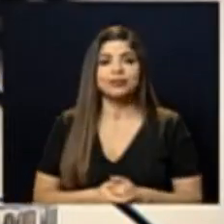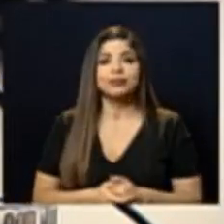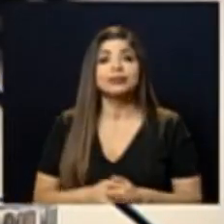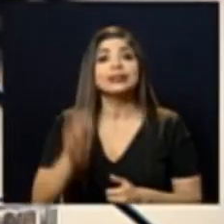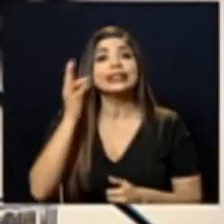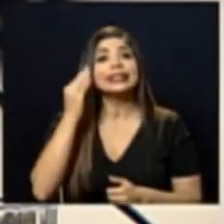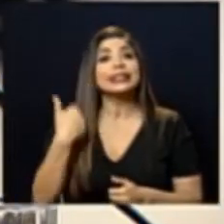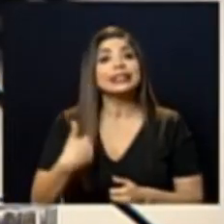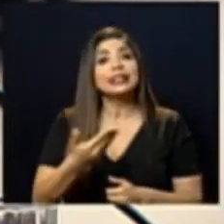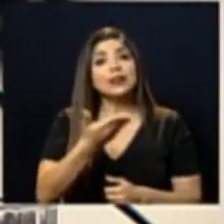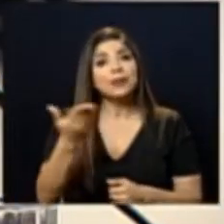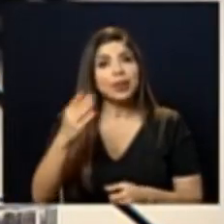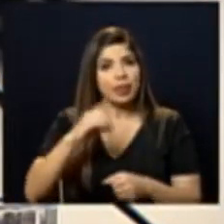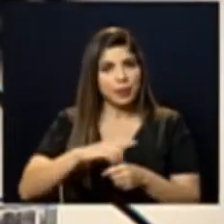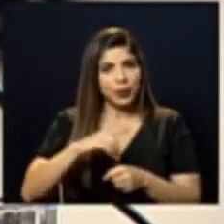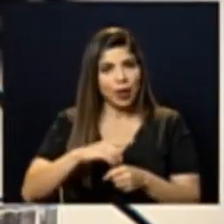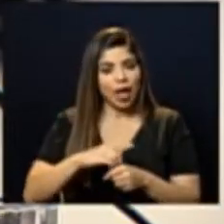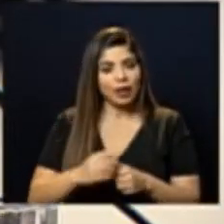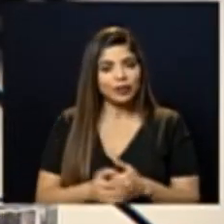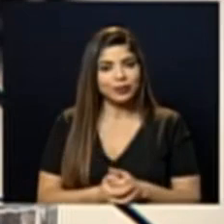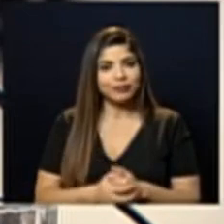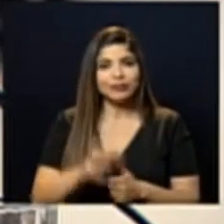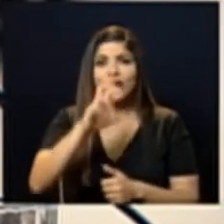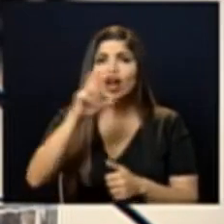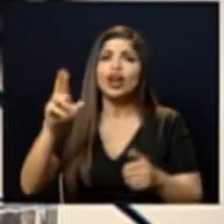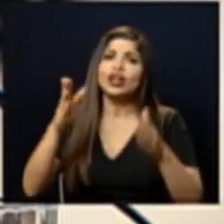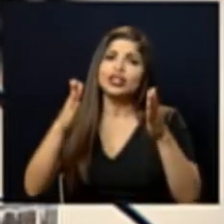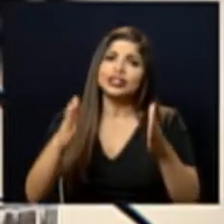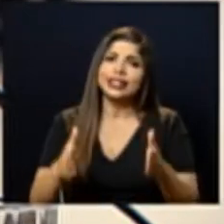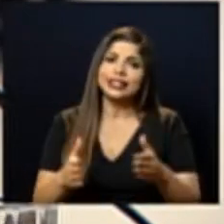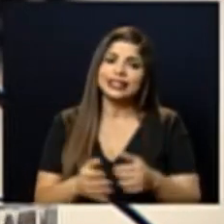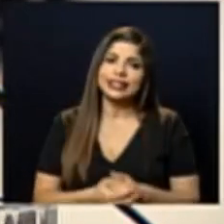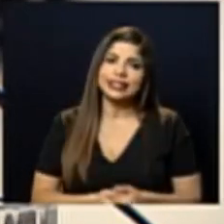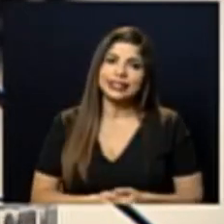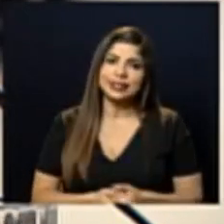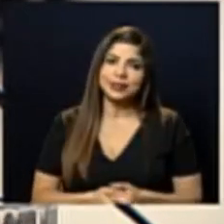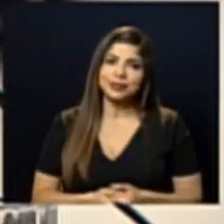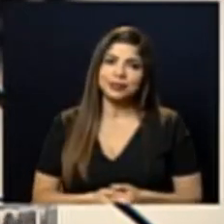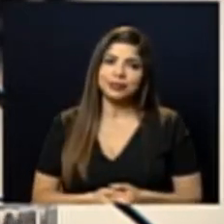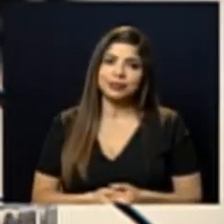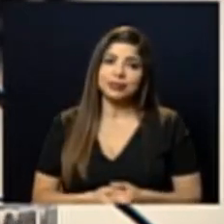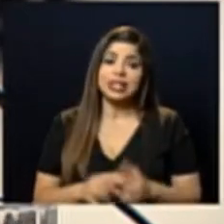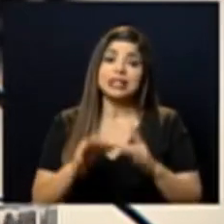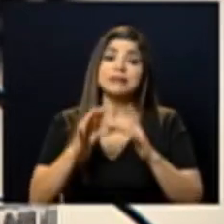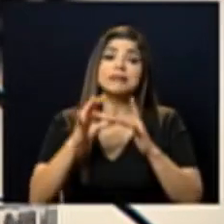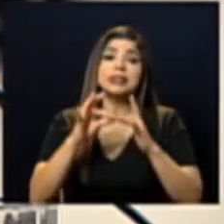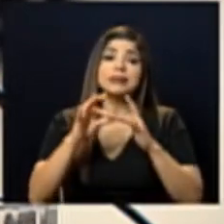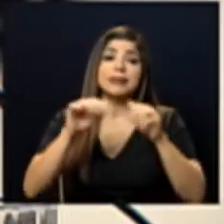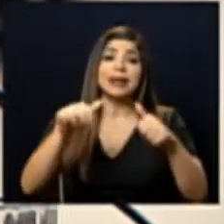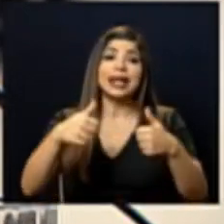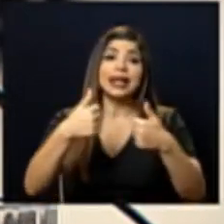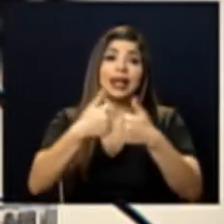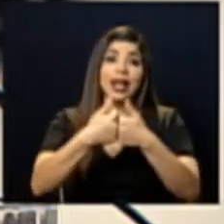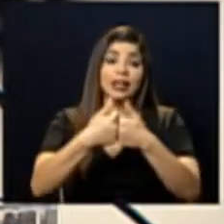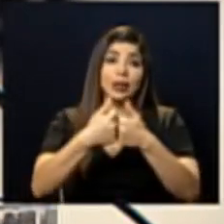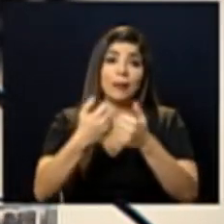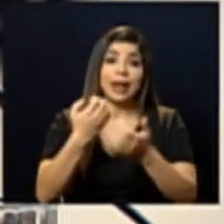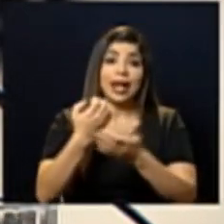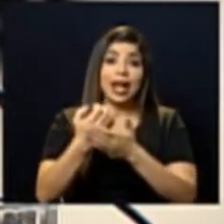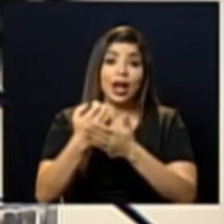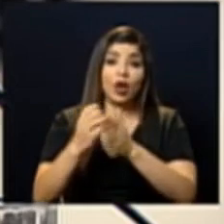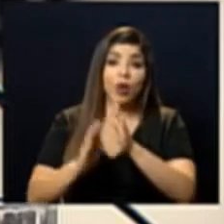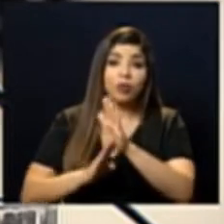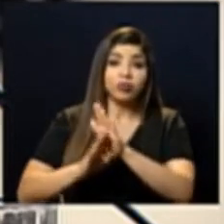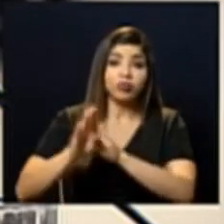Señoras y señores diputados costarricenses, el principal reto en crecimiento económico